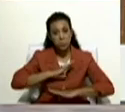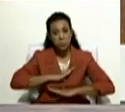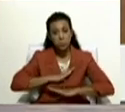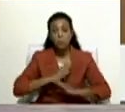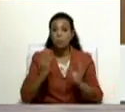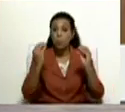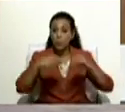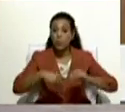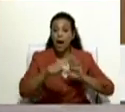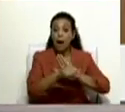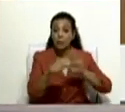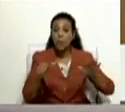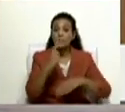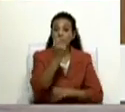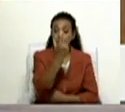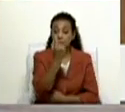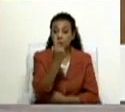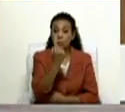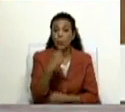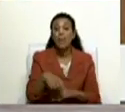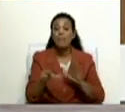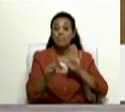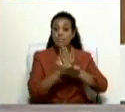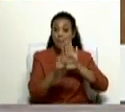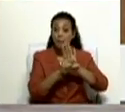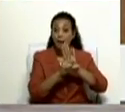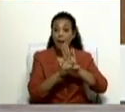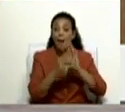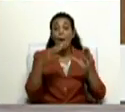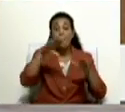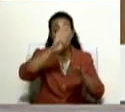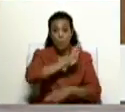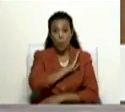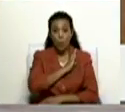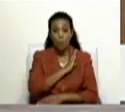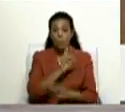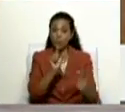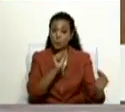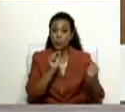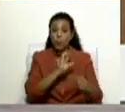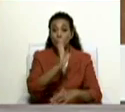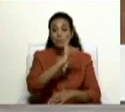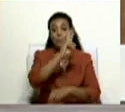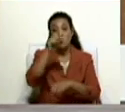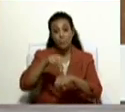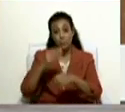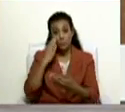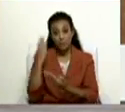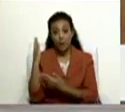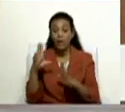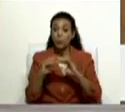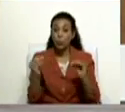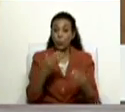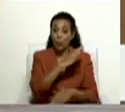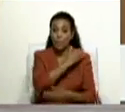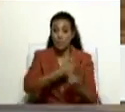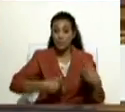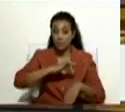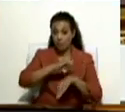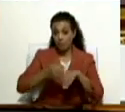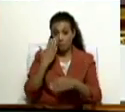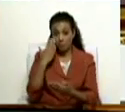establecido en el artículo 111 del reglamento interior y de debates de la asamblea nacional es todo ciudadano